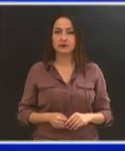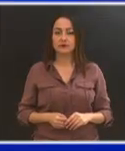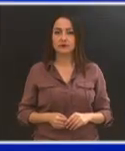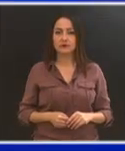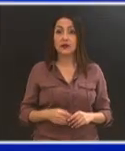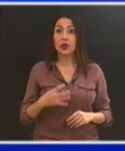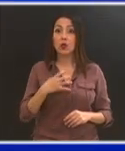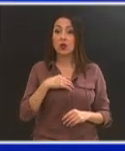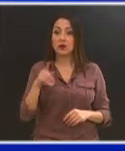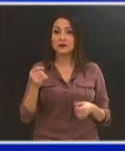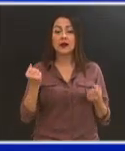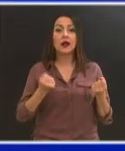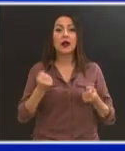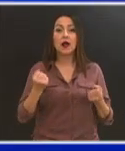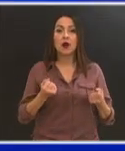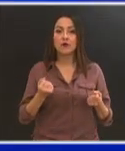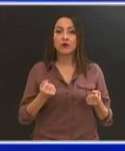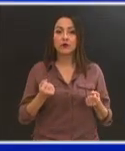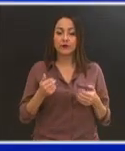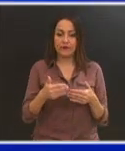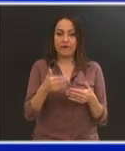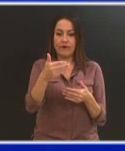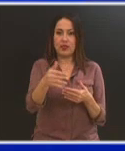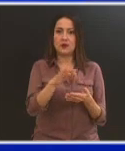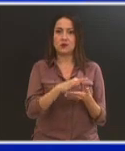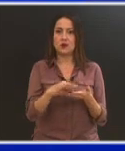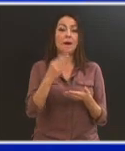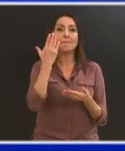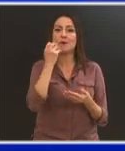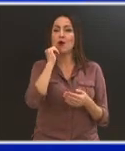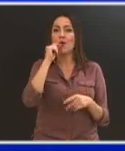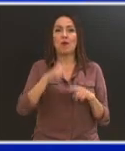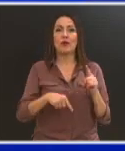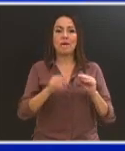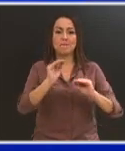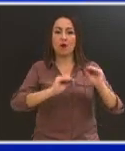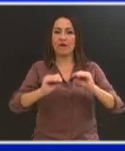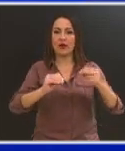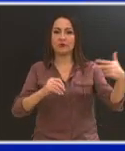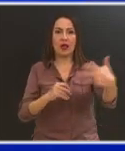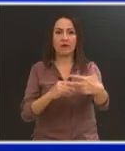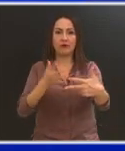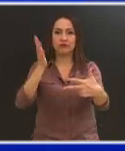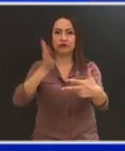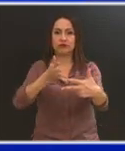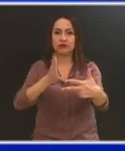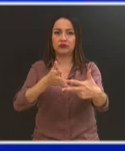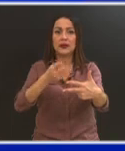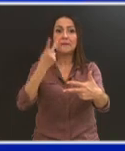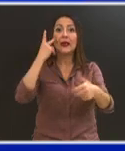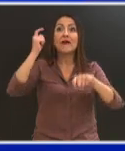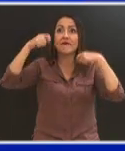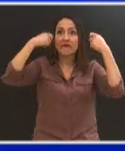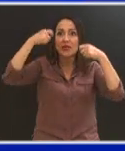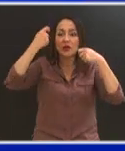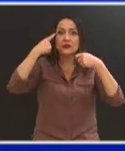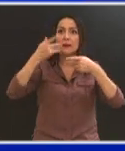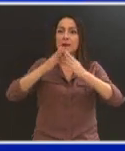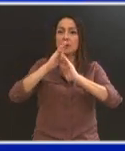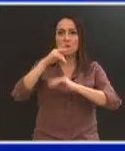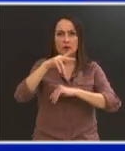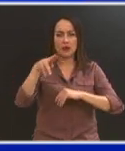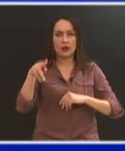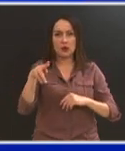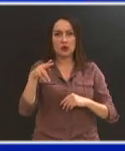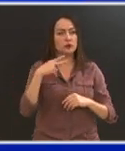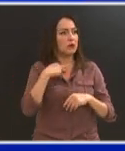El dueño de este vehículo quedó justo frente a la escuela porque no lo podía mover. Si ustedes pudieron observar el video, si lo solicitamos a nuestros compañeros,